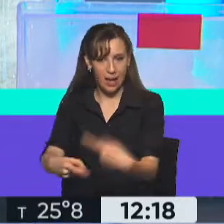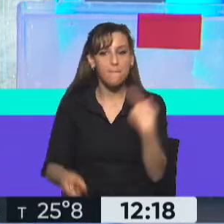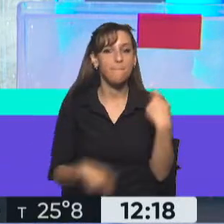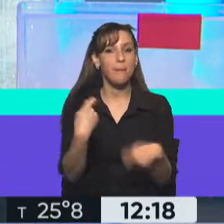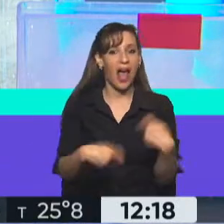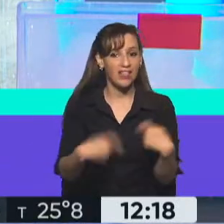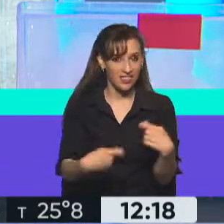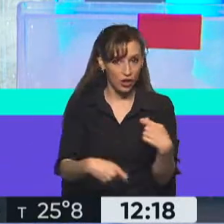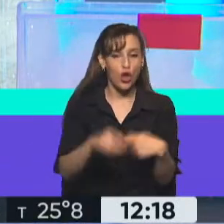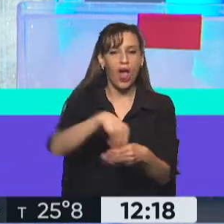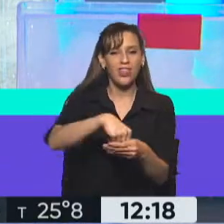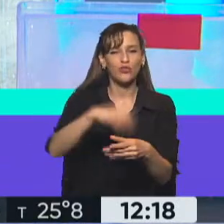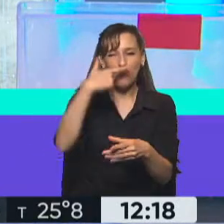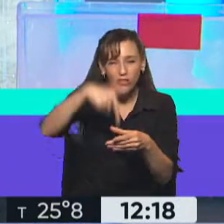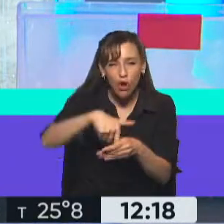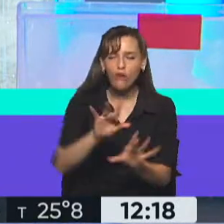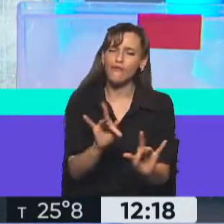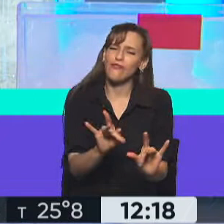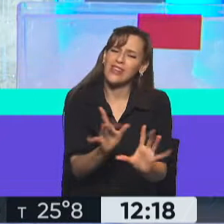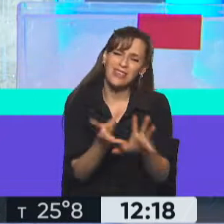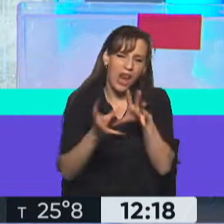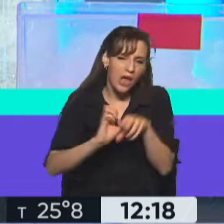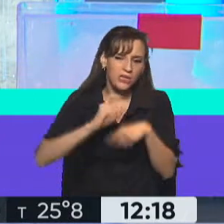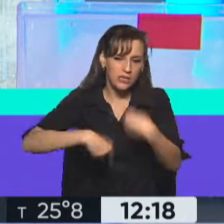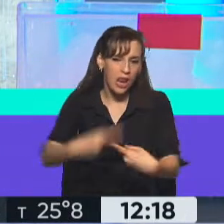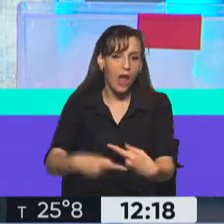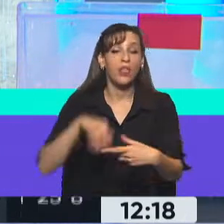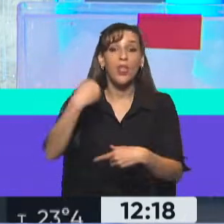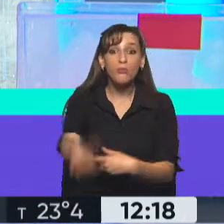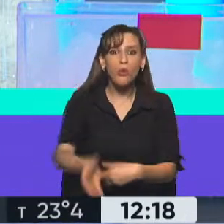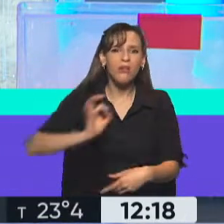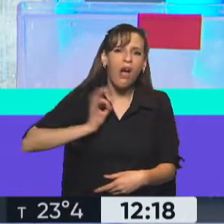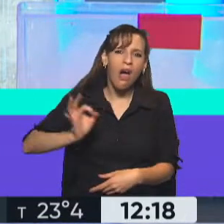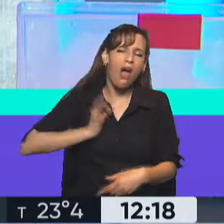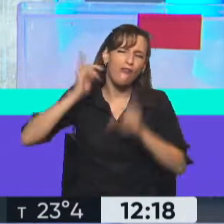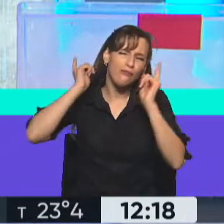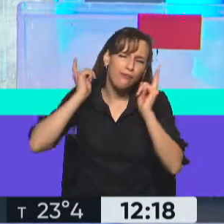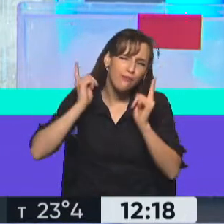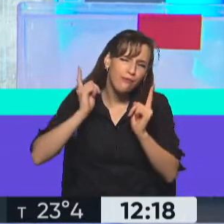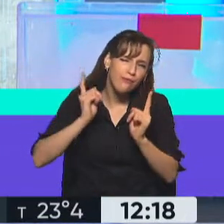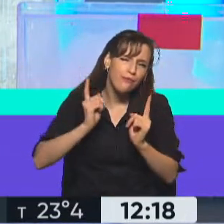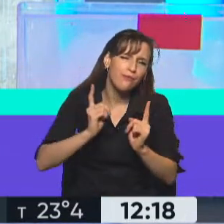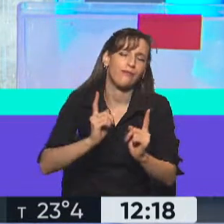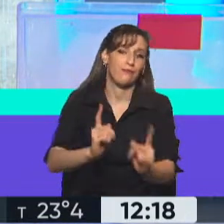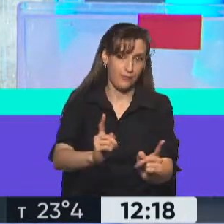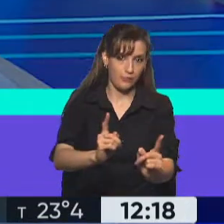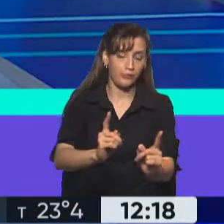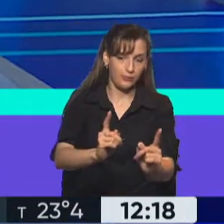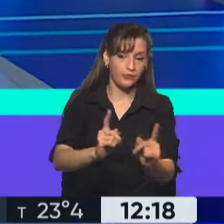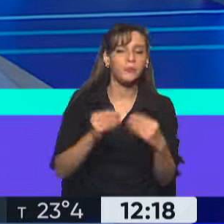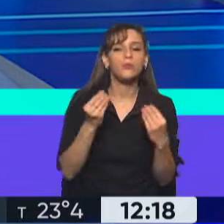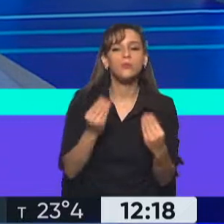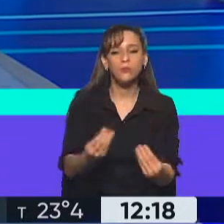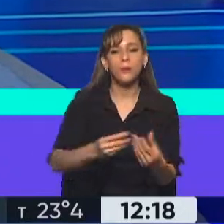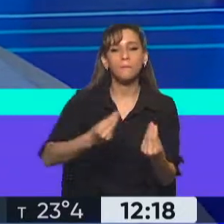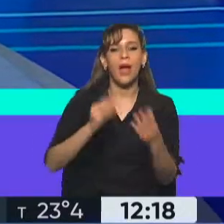difícil de reciclar y puede perdurar cientos de años en el ambiente para tratar de enfocar este